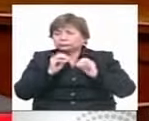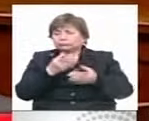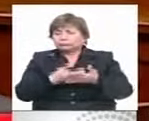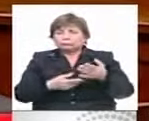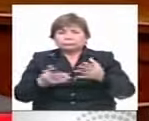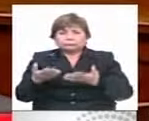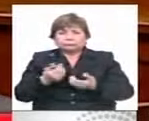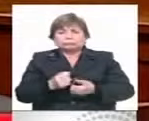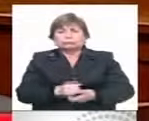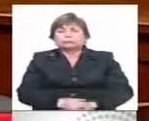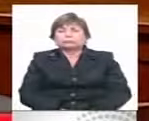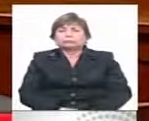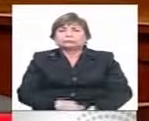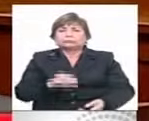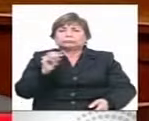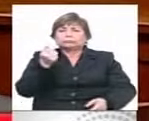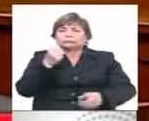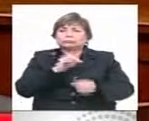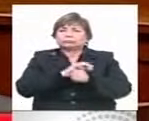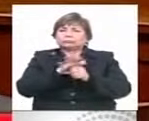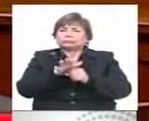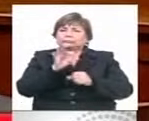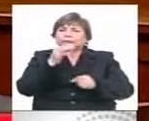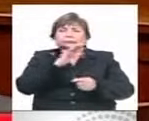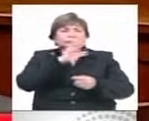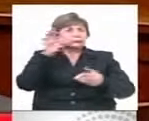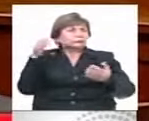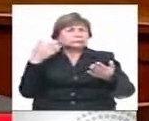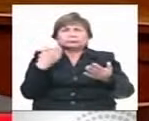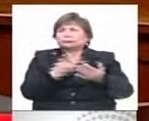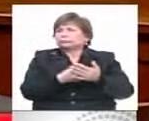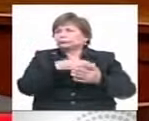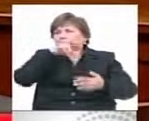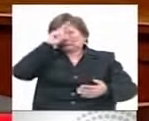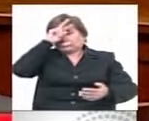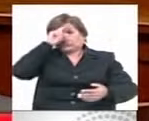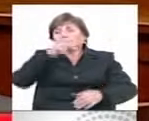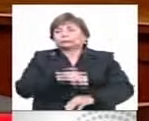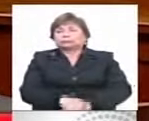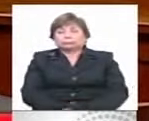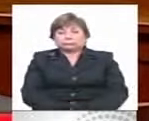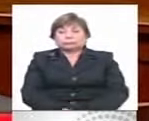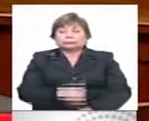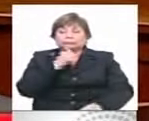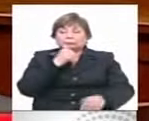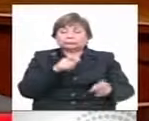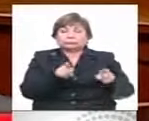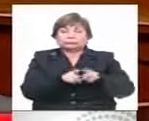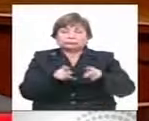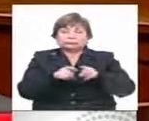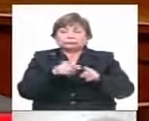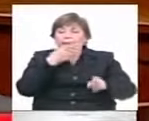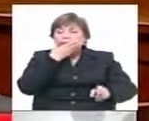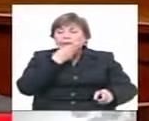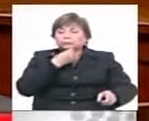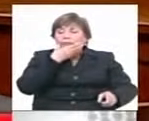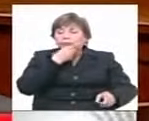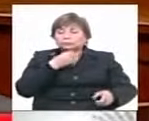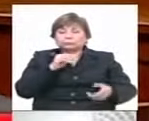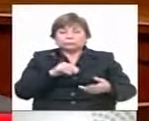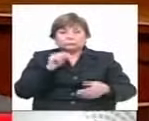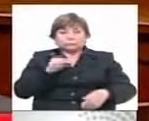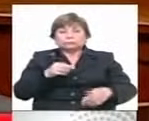afectados por la COVID-19 a nivel de todo el territorio nacional. Asimismo, para diciembre del presente año,